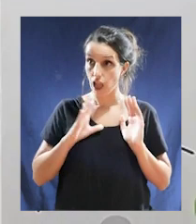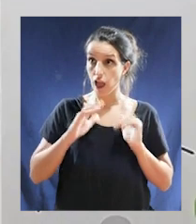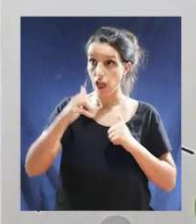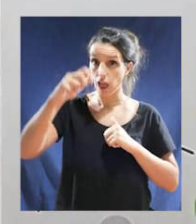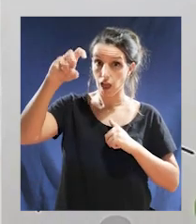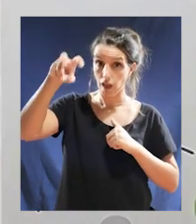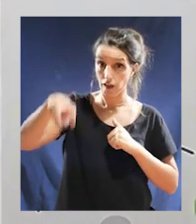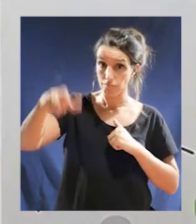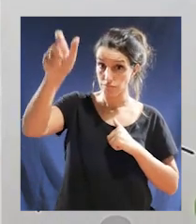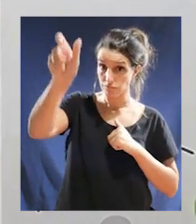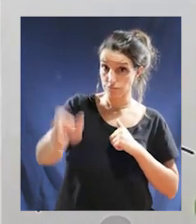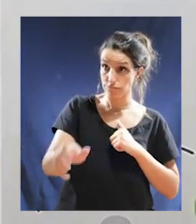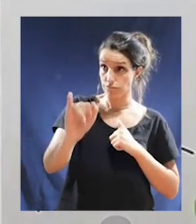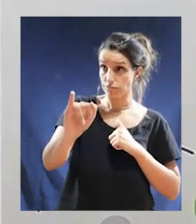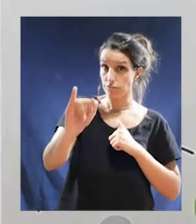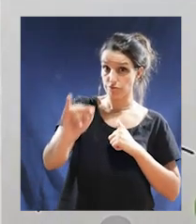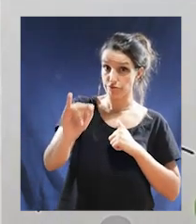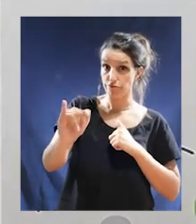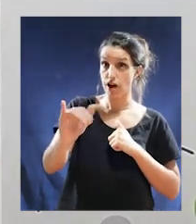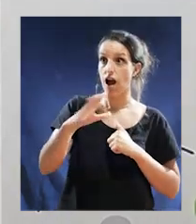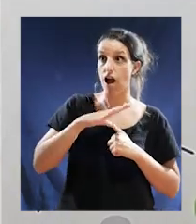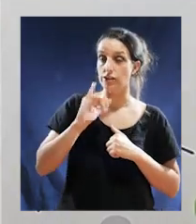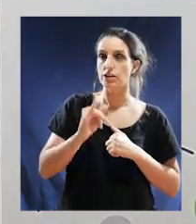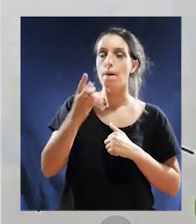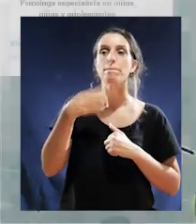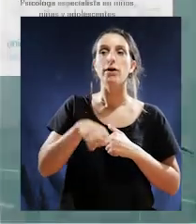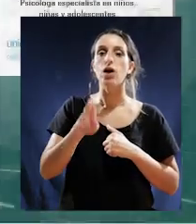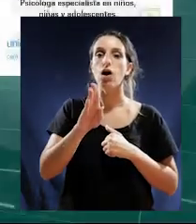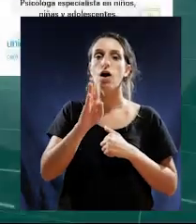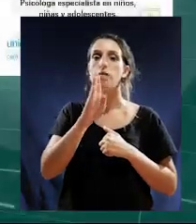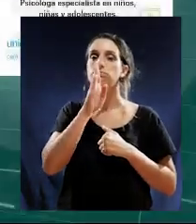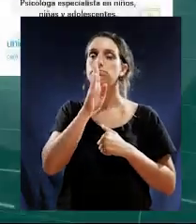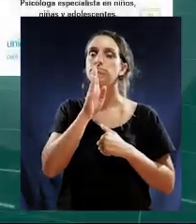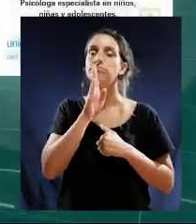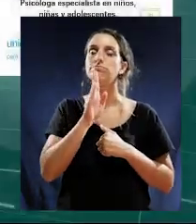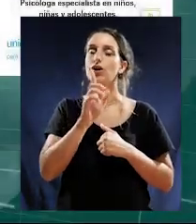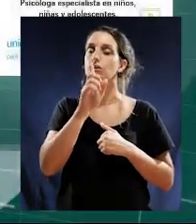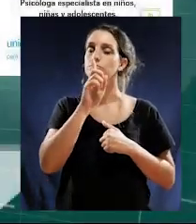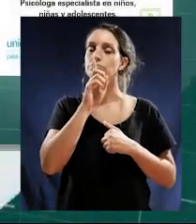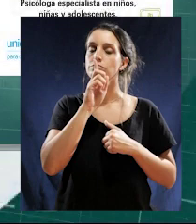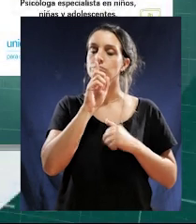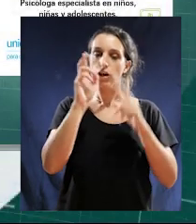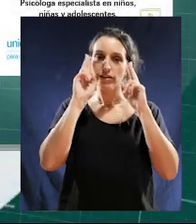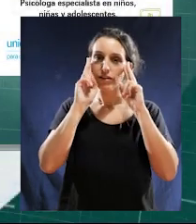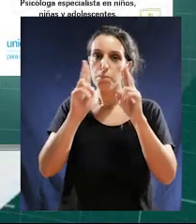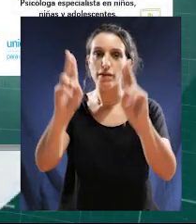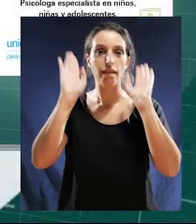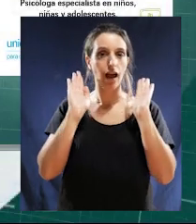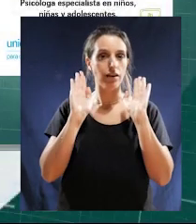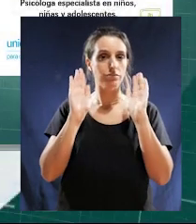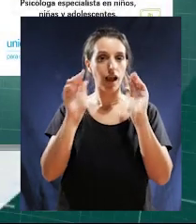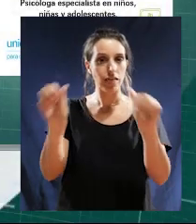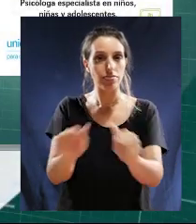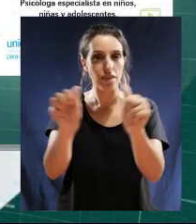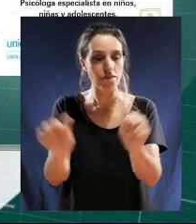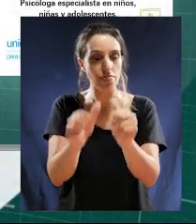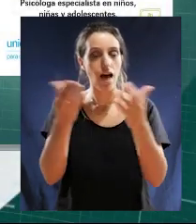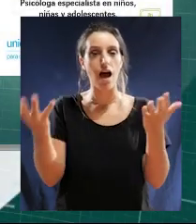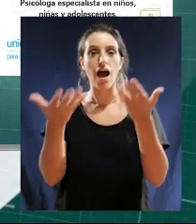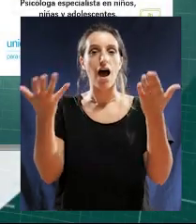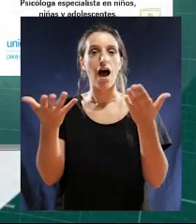respetando ese silencio respetando esa actividad que está teniendo consigo mismo esa actividad que